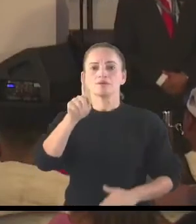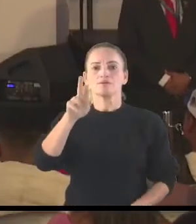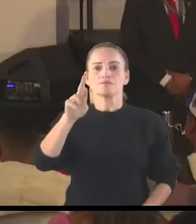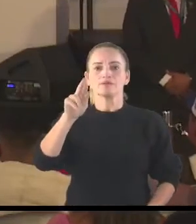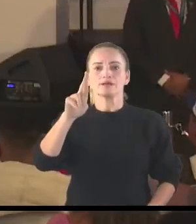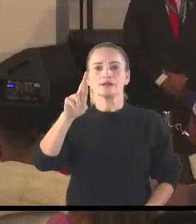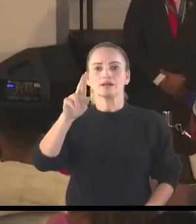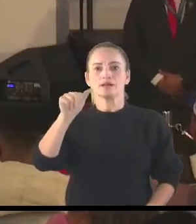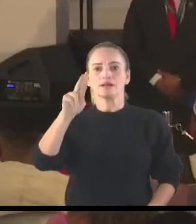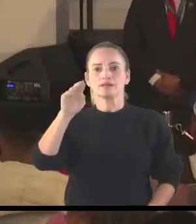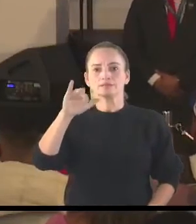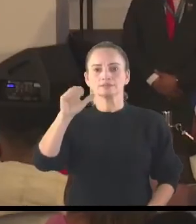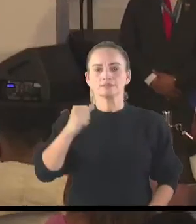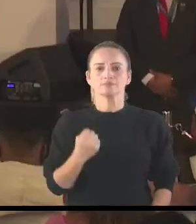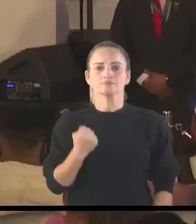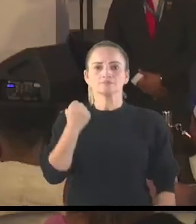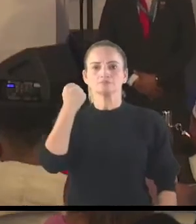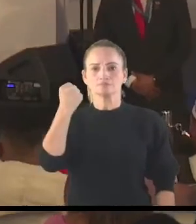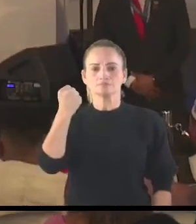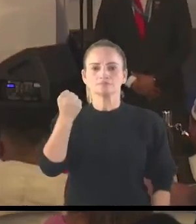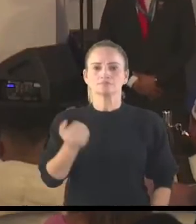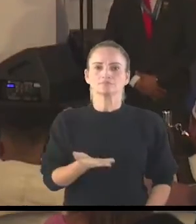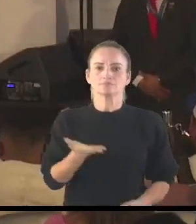Francia Márquez Mina.